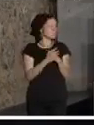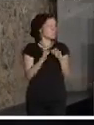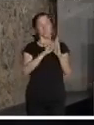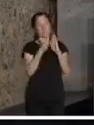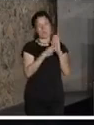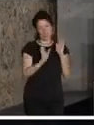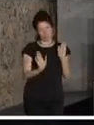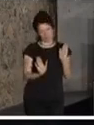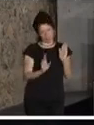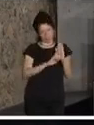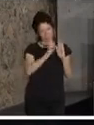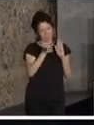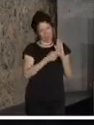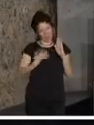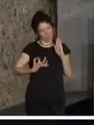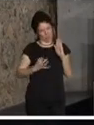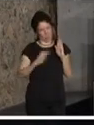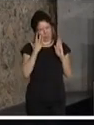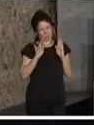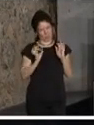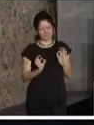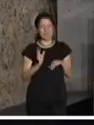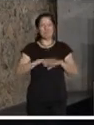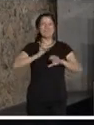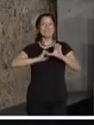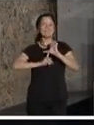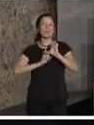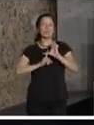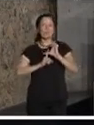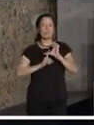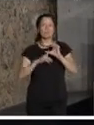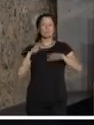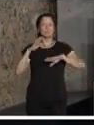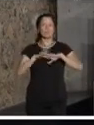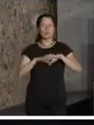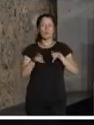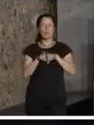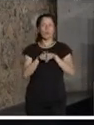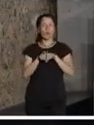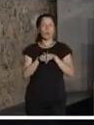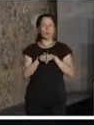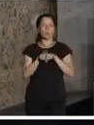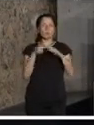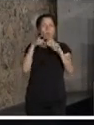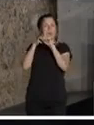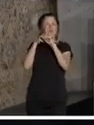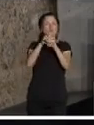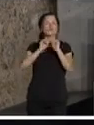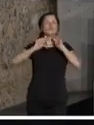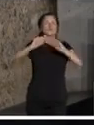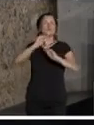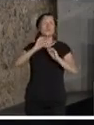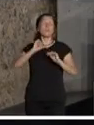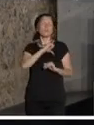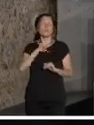legalidad para que extremadura escriba su propio destino